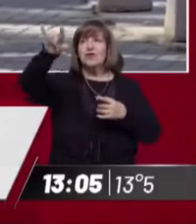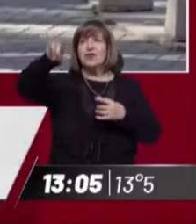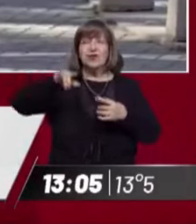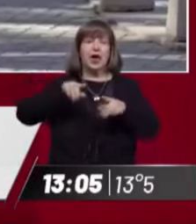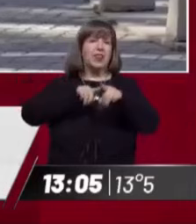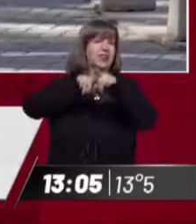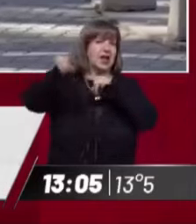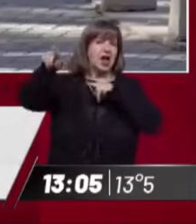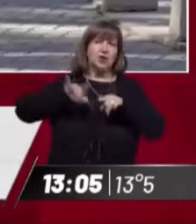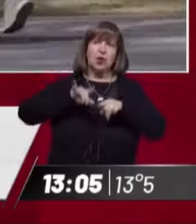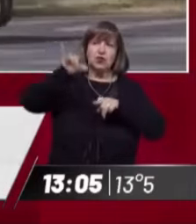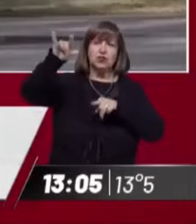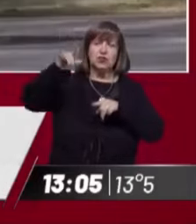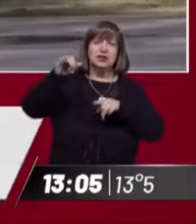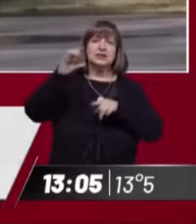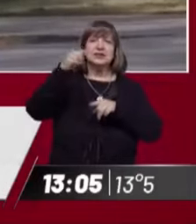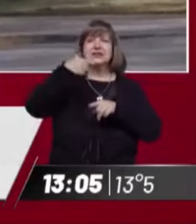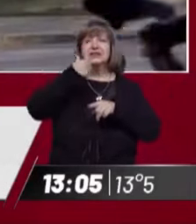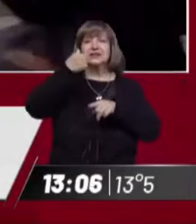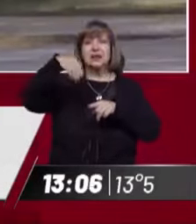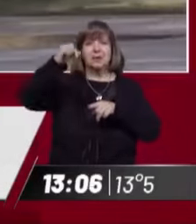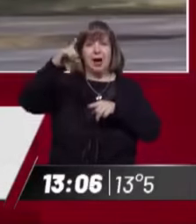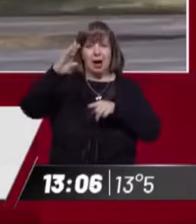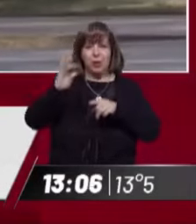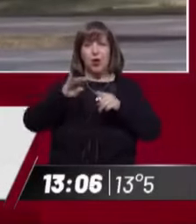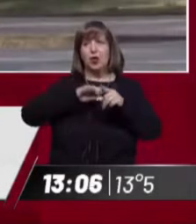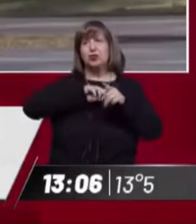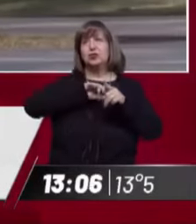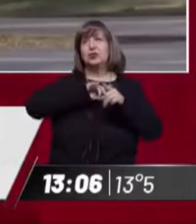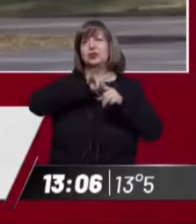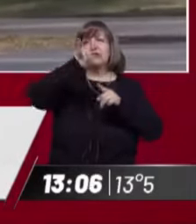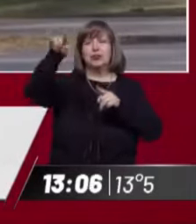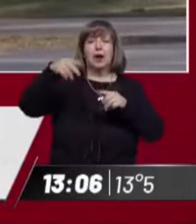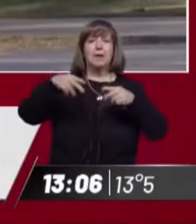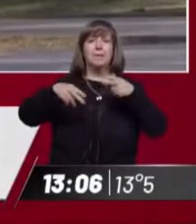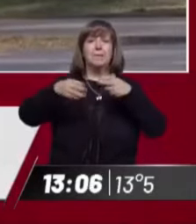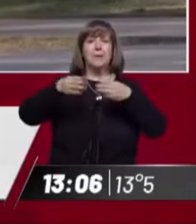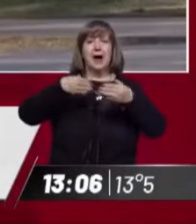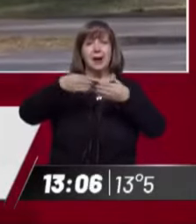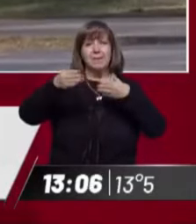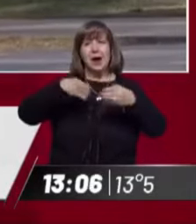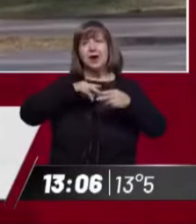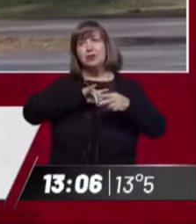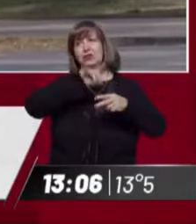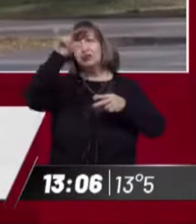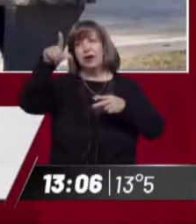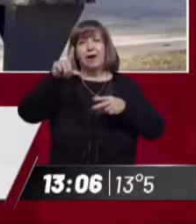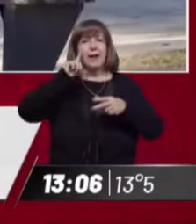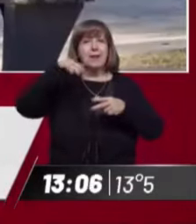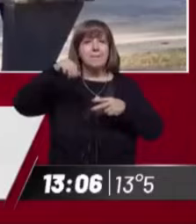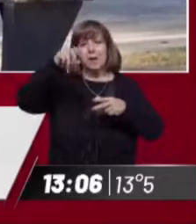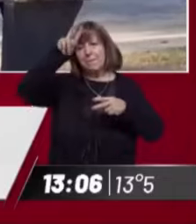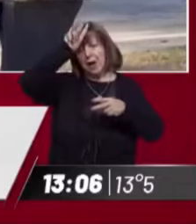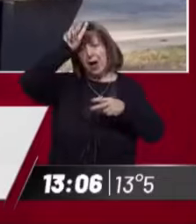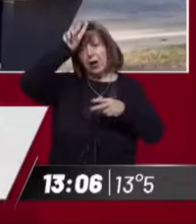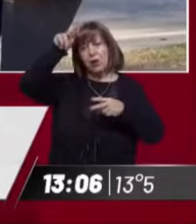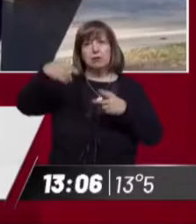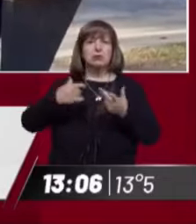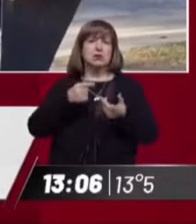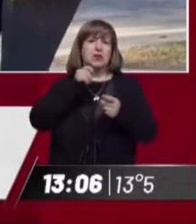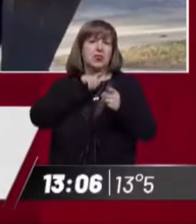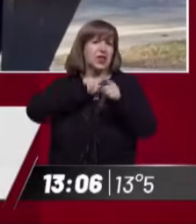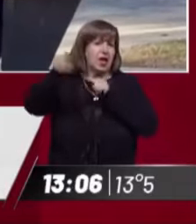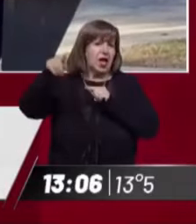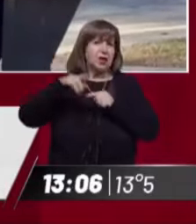vuelos directos, digamos, a San Pablo, a Lima, a Panamá, hace que efectivamente Mendoza sea